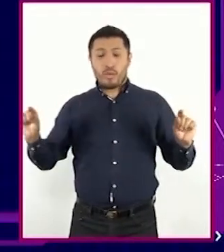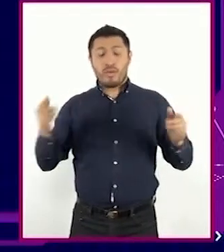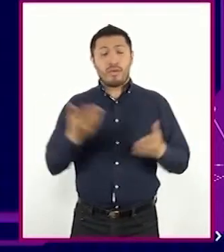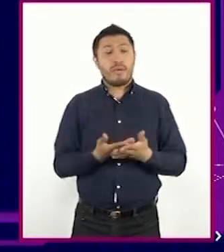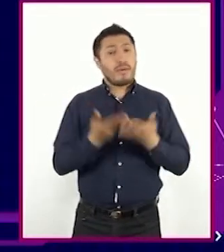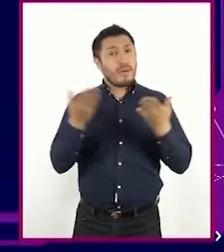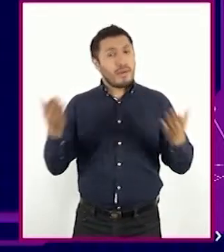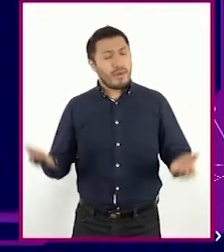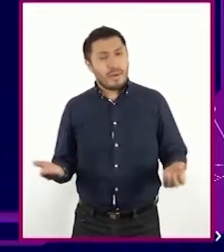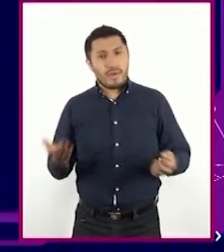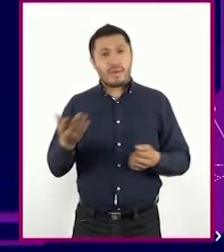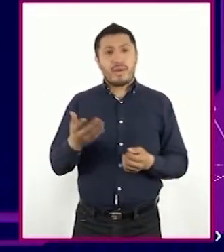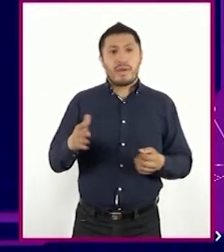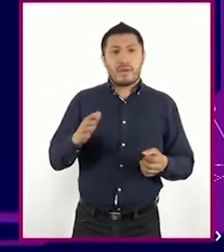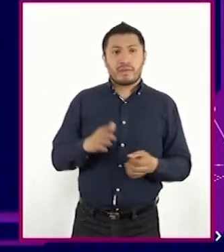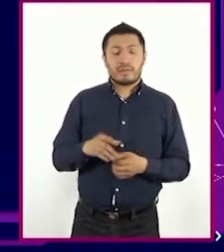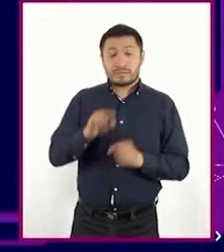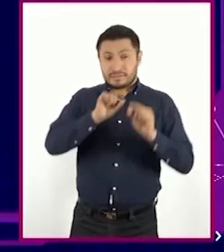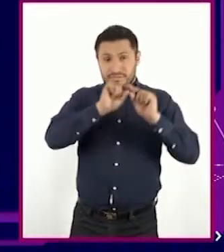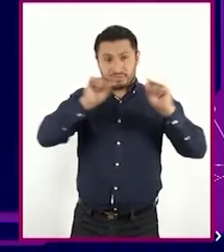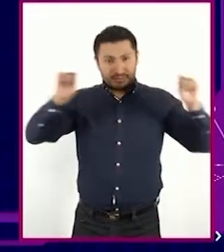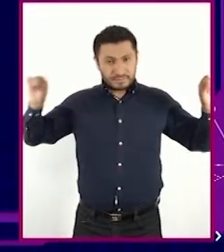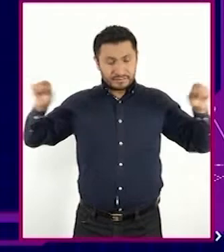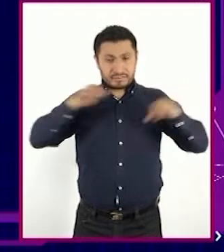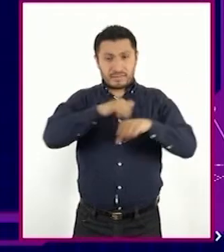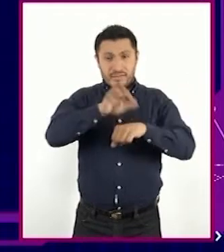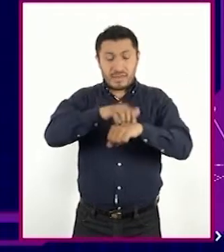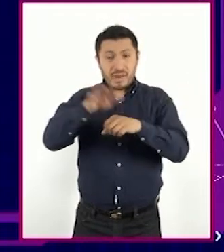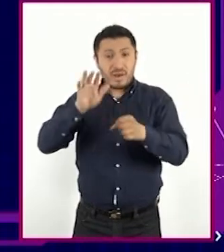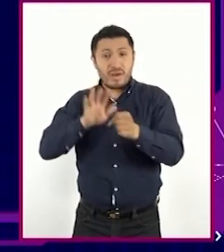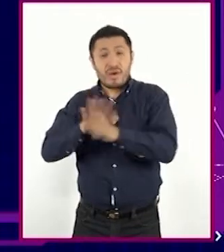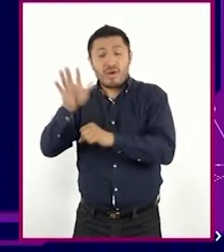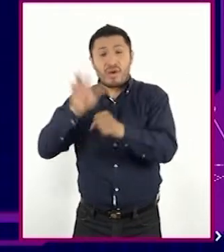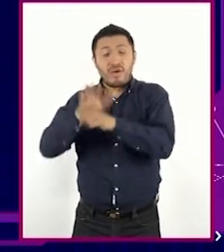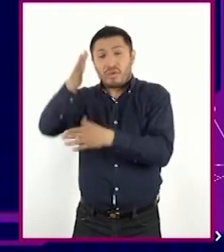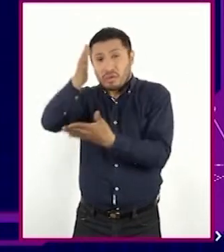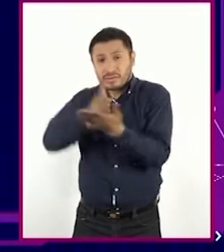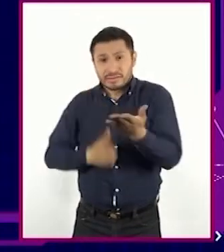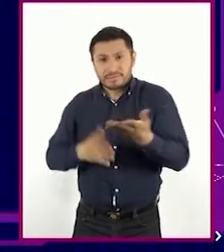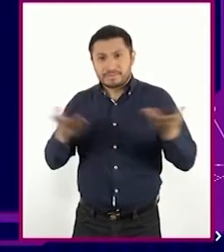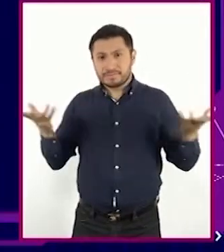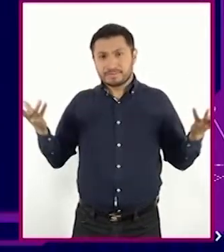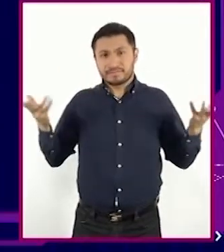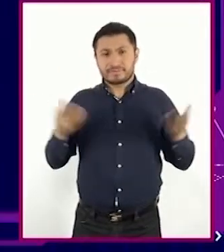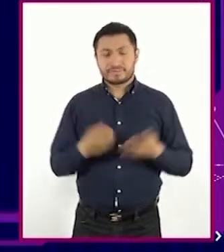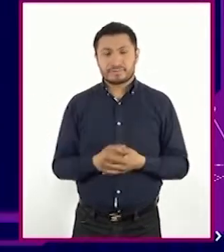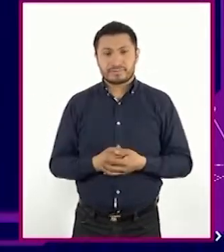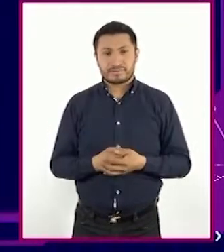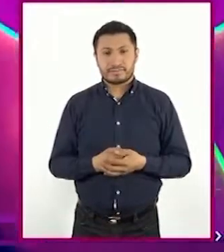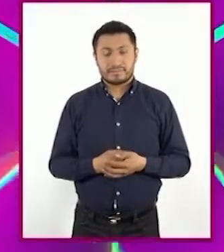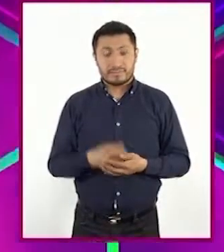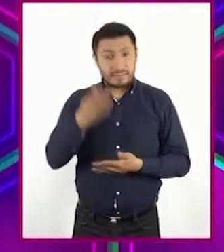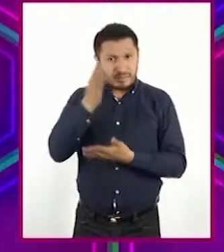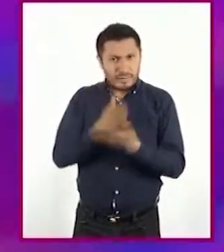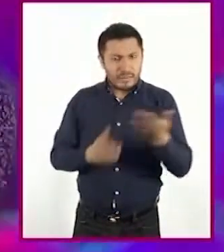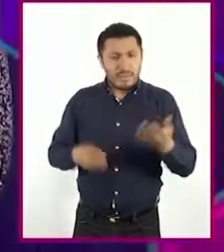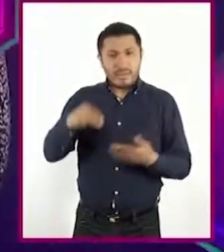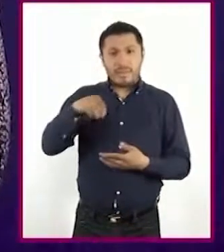Ahora, ¿entre cuáles de esos números se halla la mediana? ¿La mediana, maestra